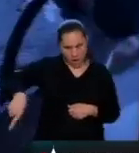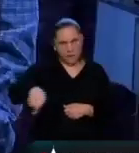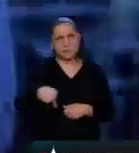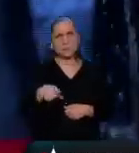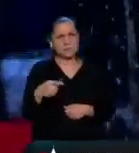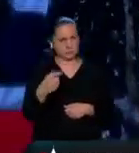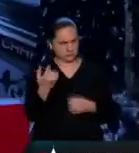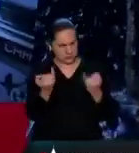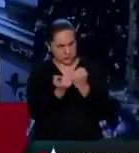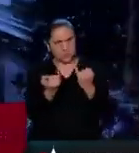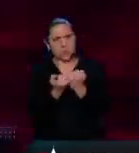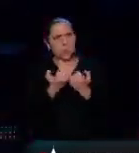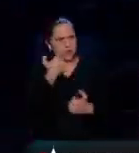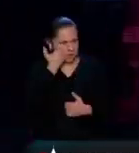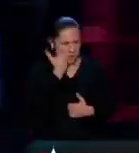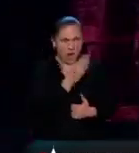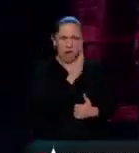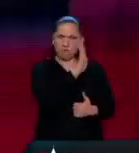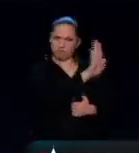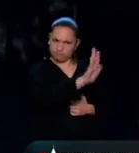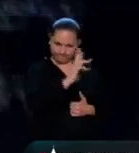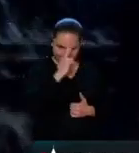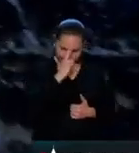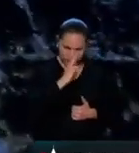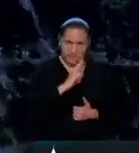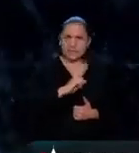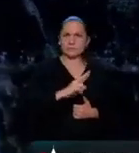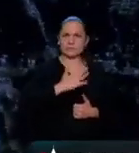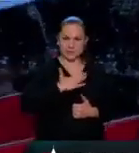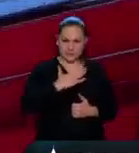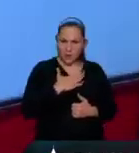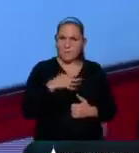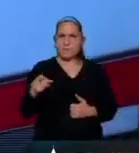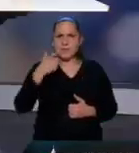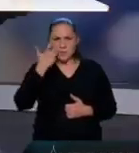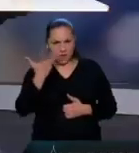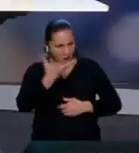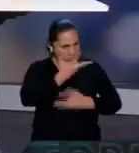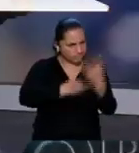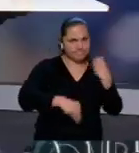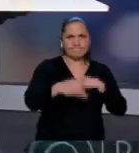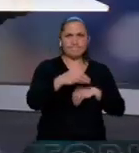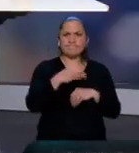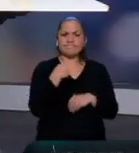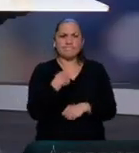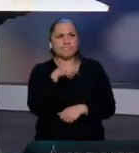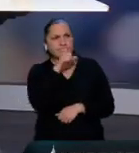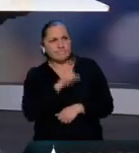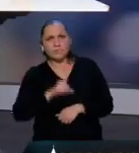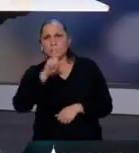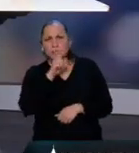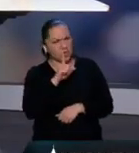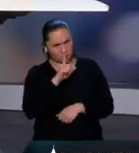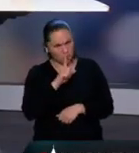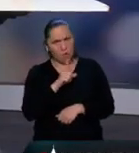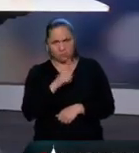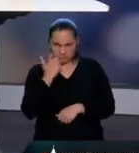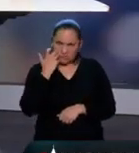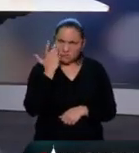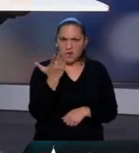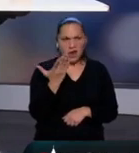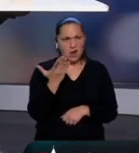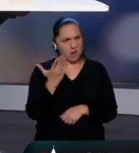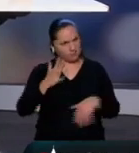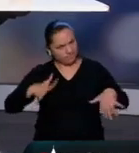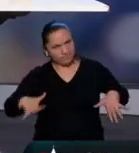bien señalabas, y bueno, eso sí que no les gusta mucho, y aparte no les gusta por razones ideológicas. Yo